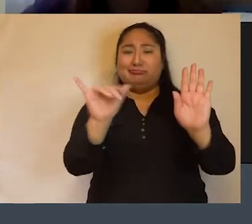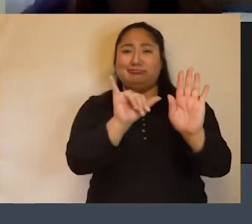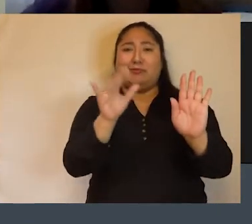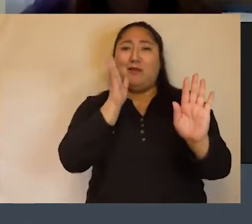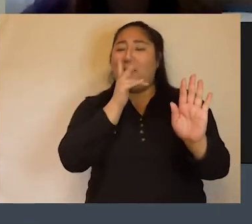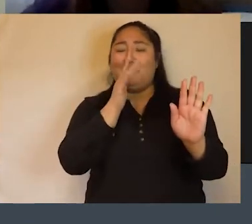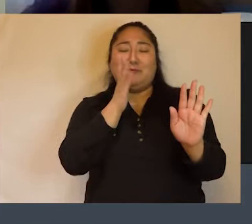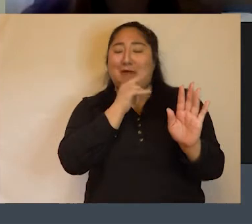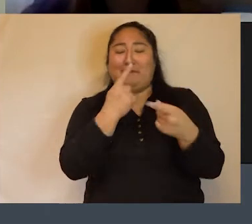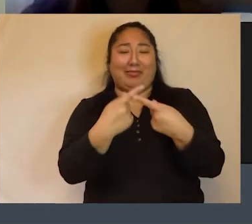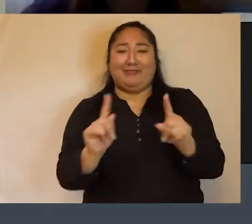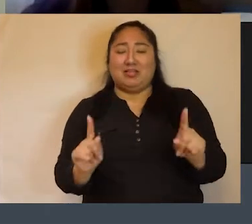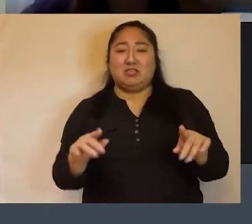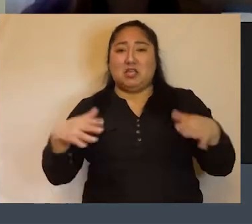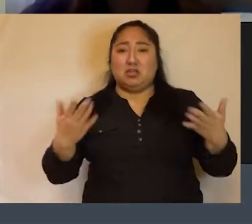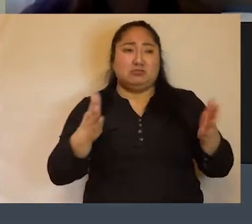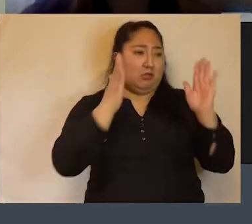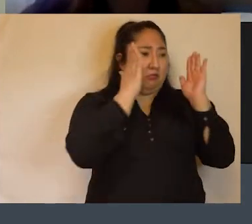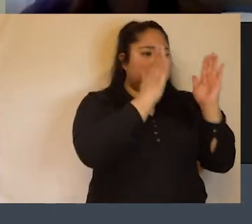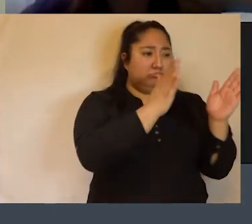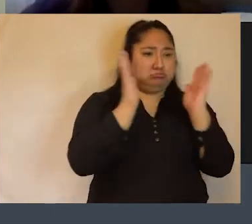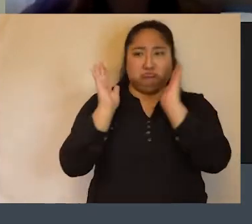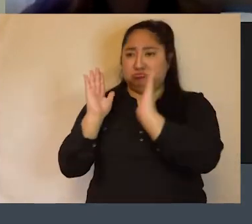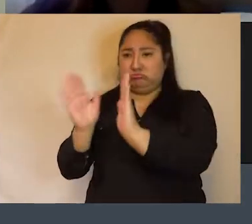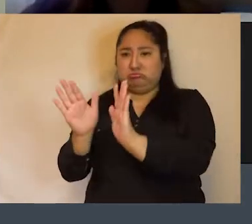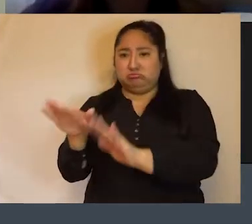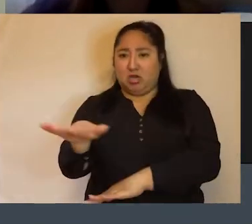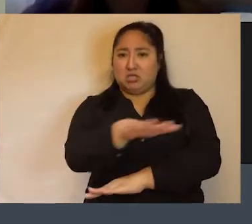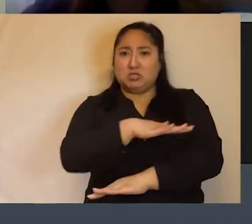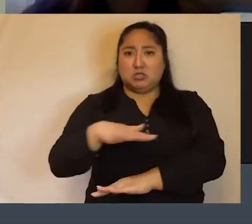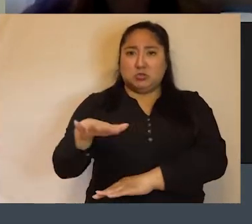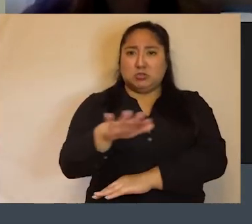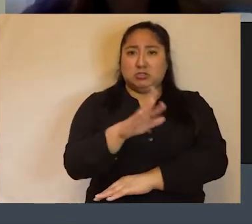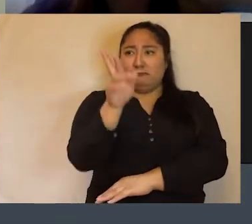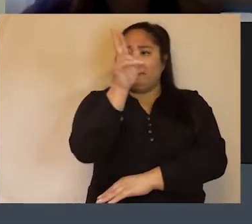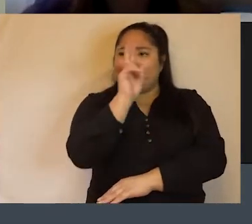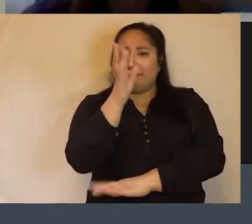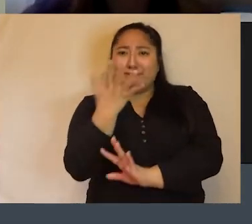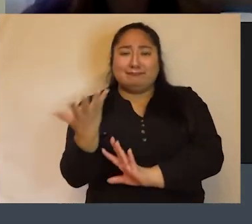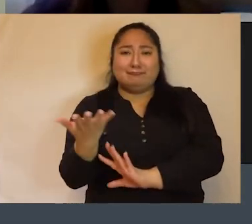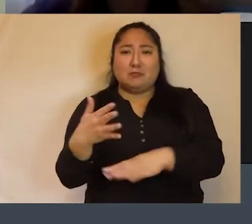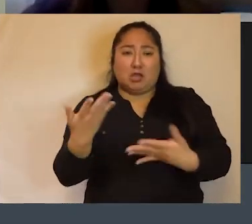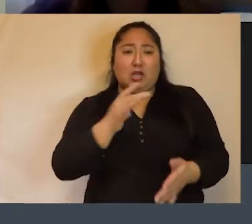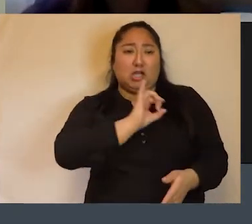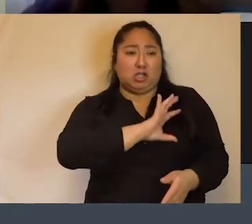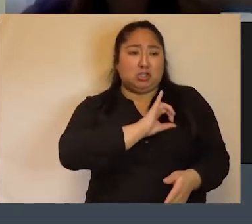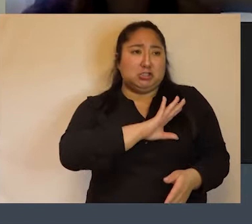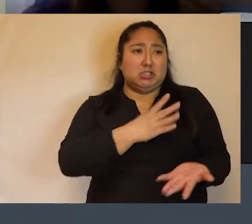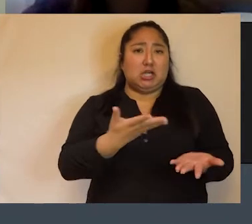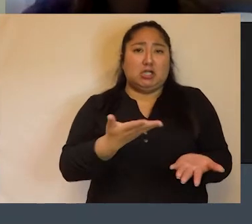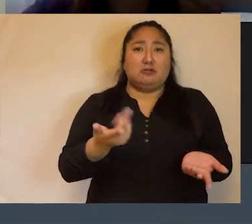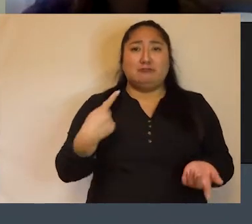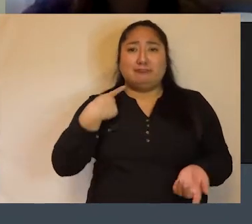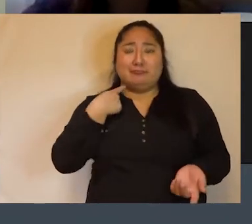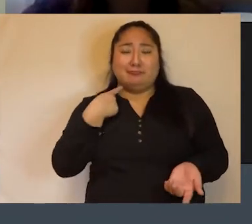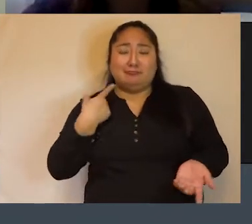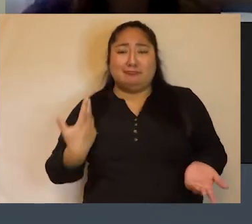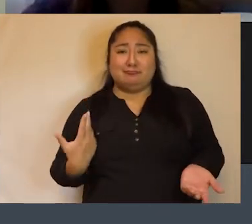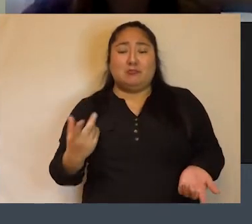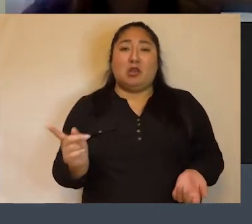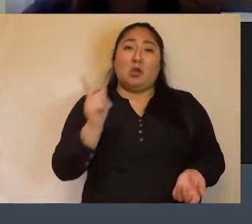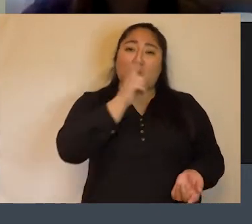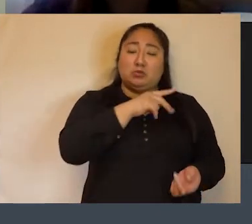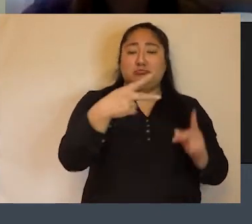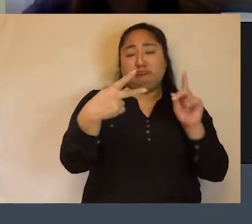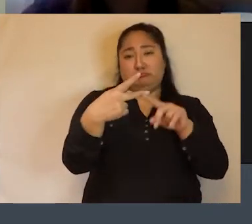en la AFP. Por lo tanto, por todos lados, tenemos una situación que es completamente anómala y que los chilenos estamos pagando. Y un